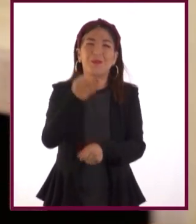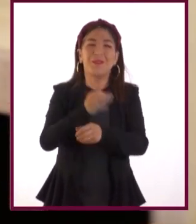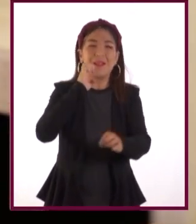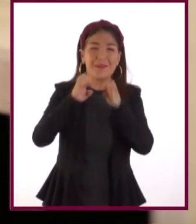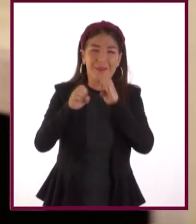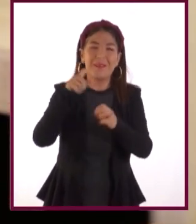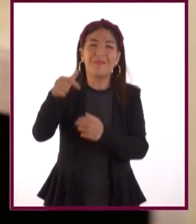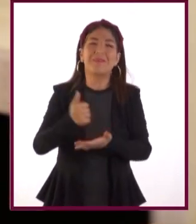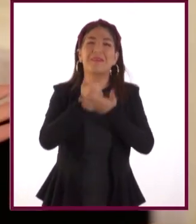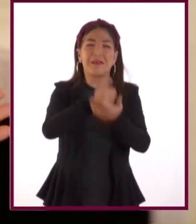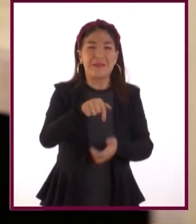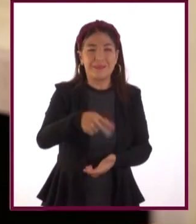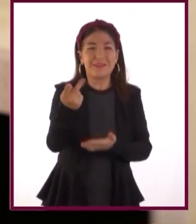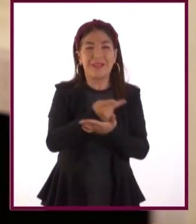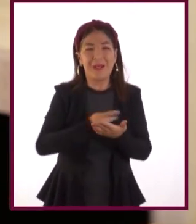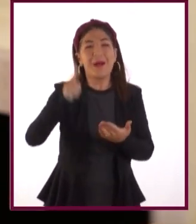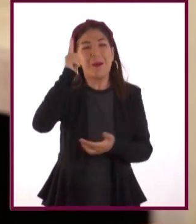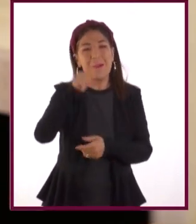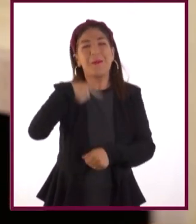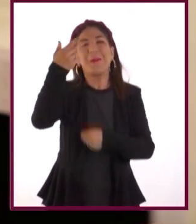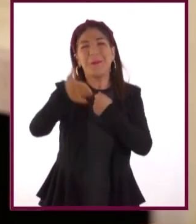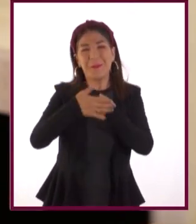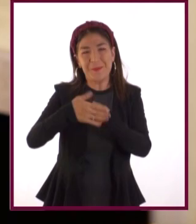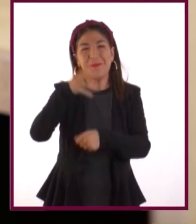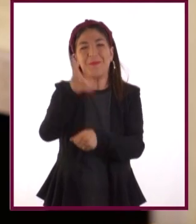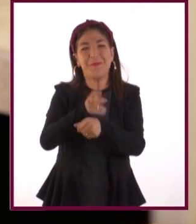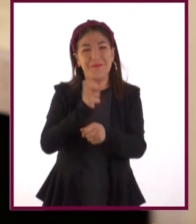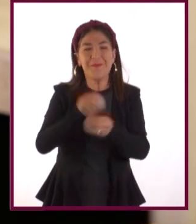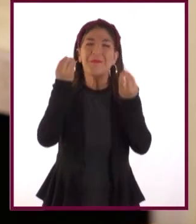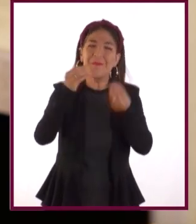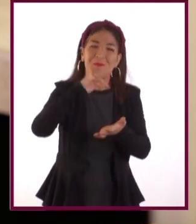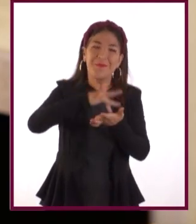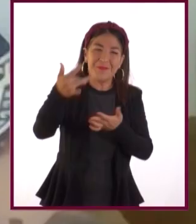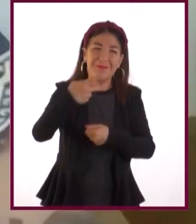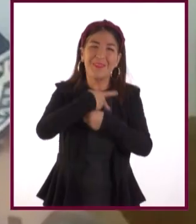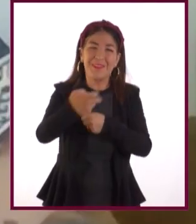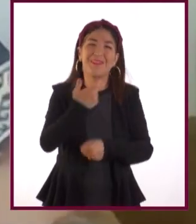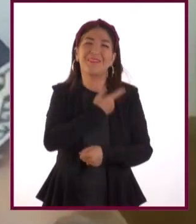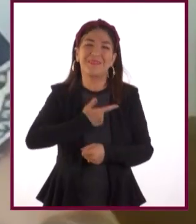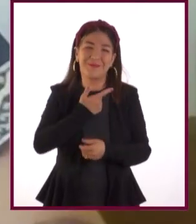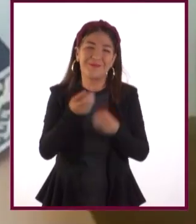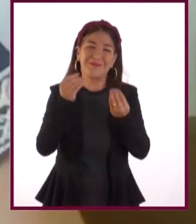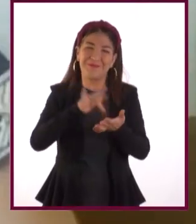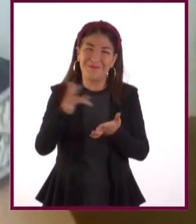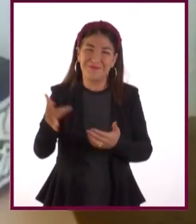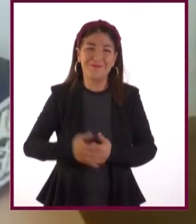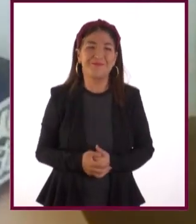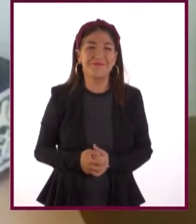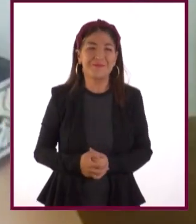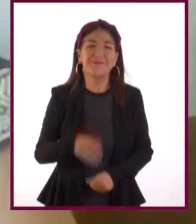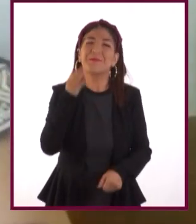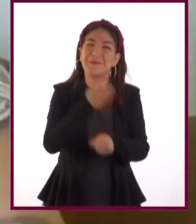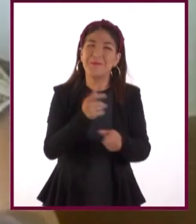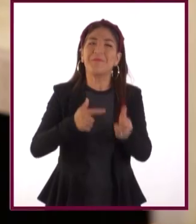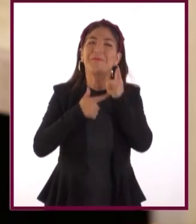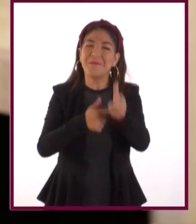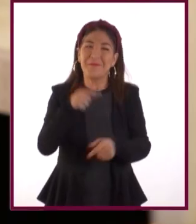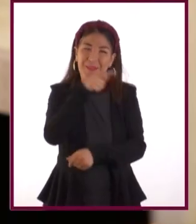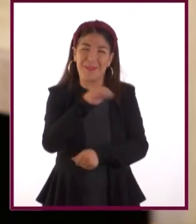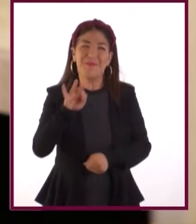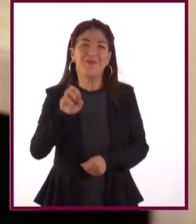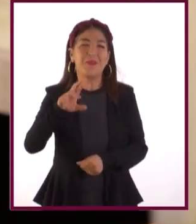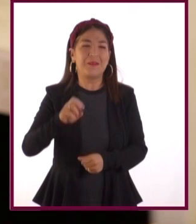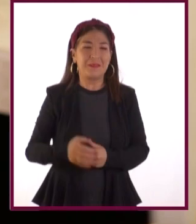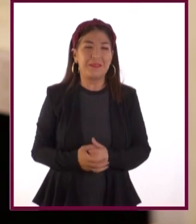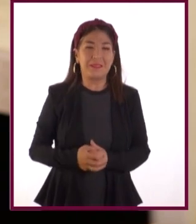esta entrevista, por la gran aportación que le has dado al programa y esperamos tenerte de invitada nuevamente. Muchísimas gracias, fue un gusto, muchas gracias. Y